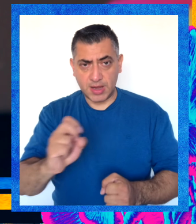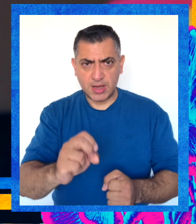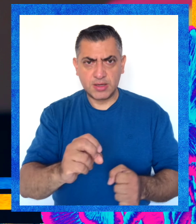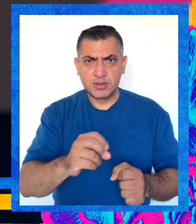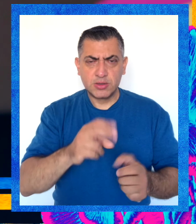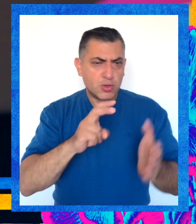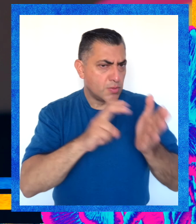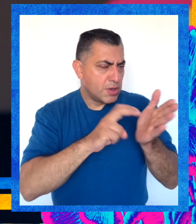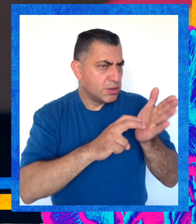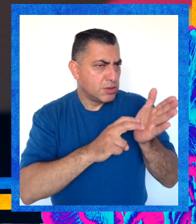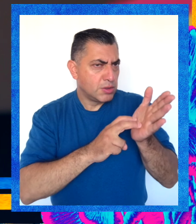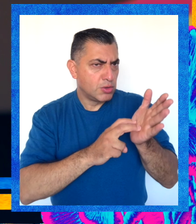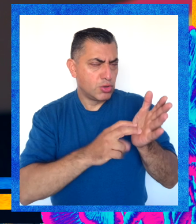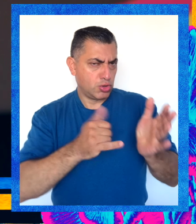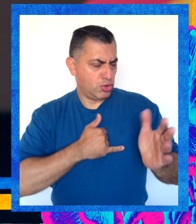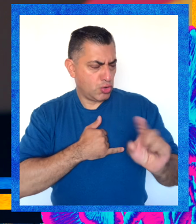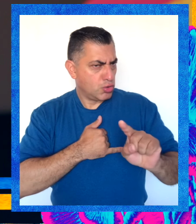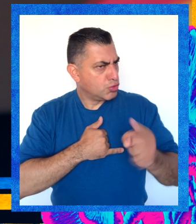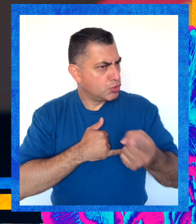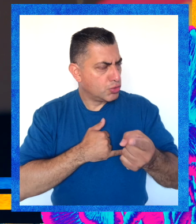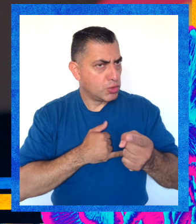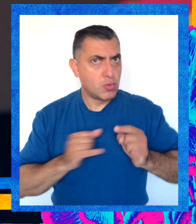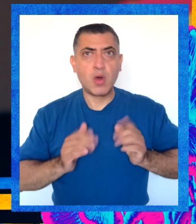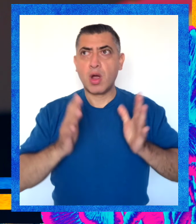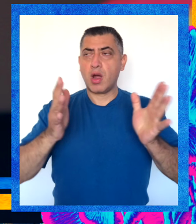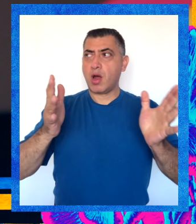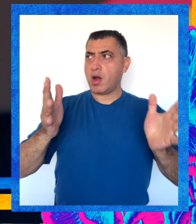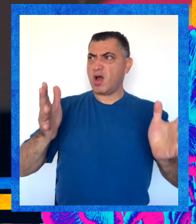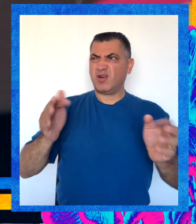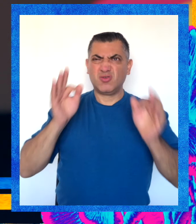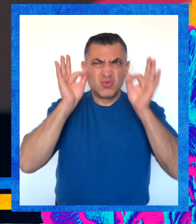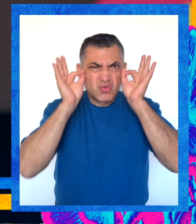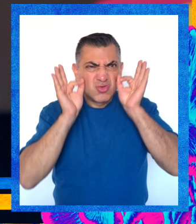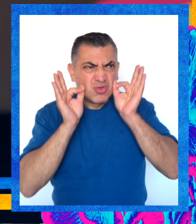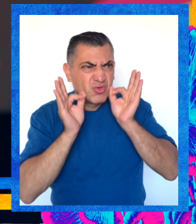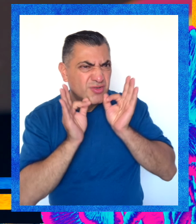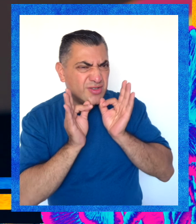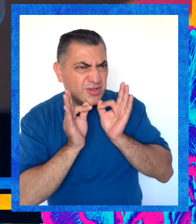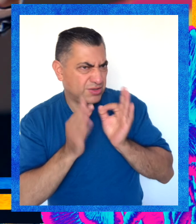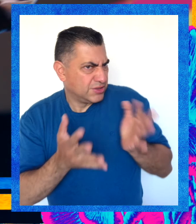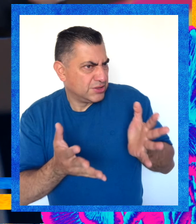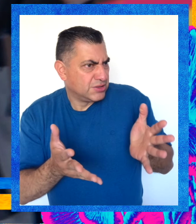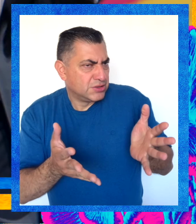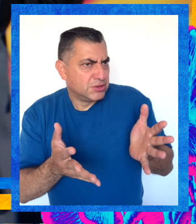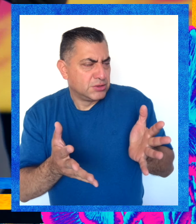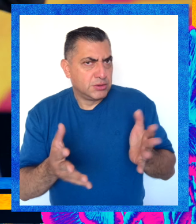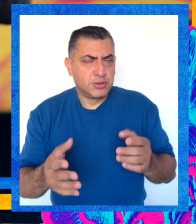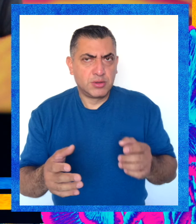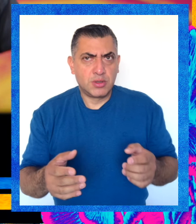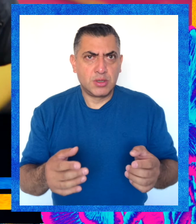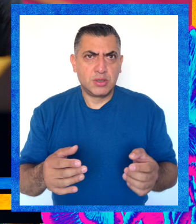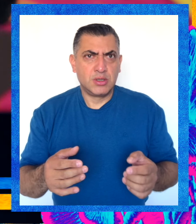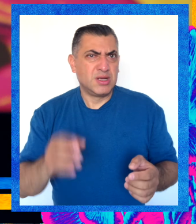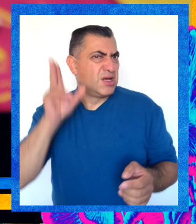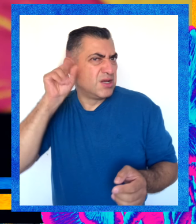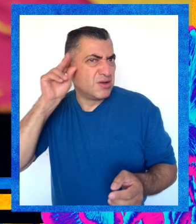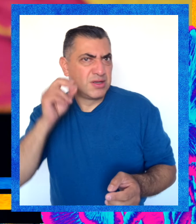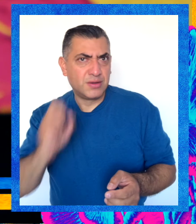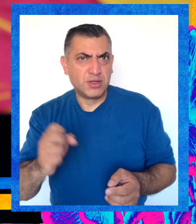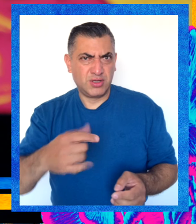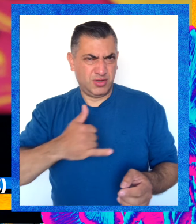pasajes es una declaración yo soy la reacción entonces de los judíos especialmente los ortodoxos donde cada vez que escuchaban yo